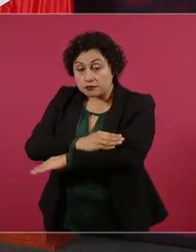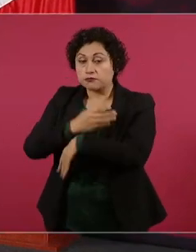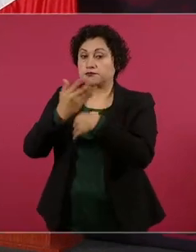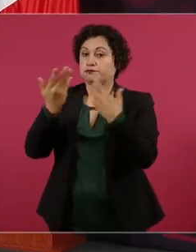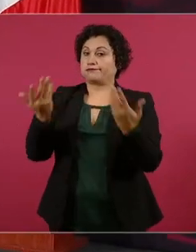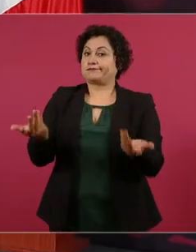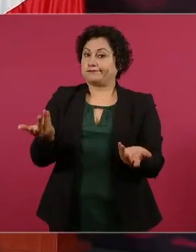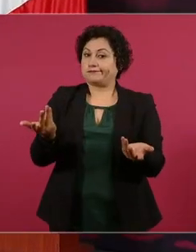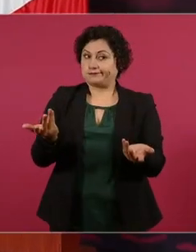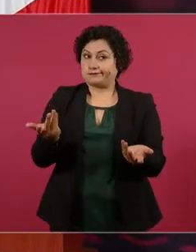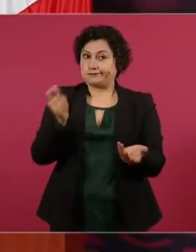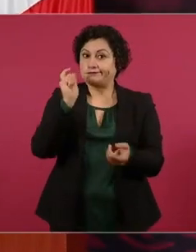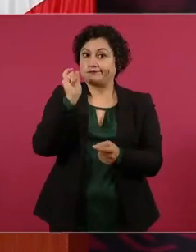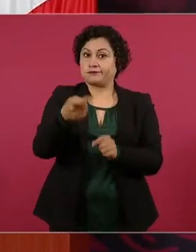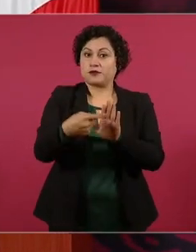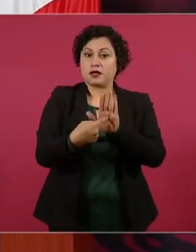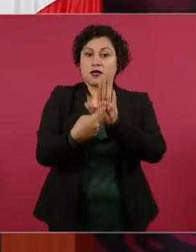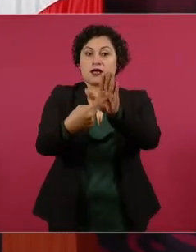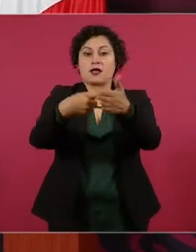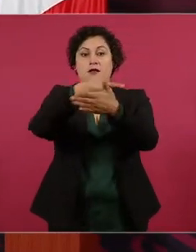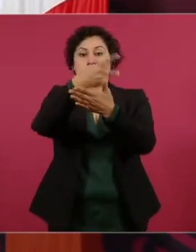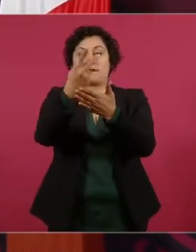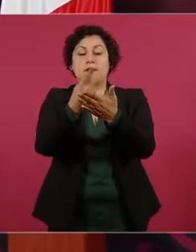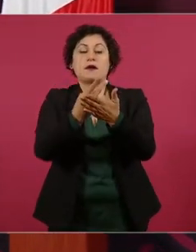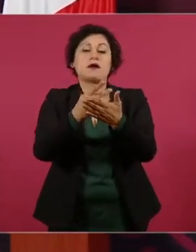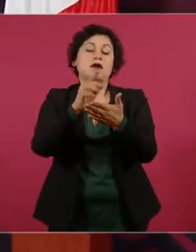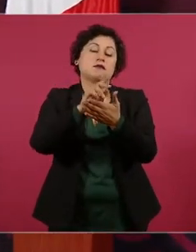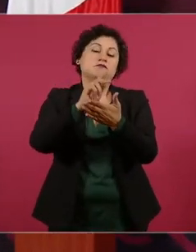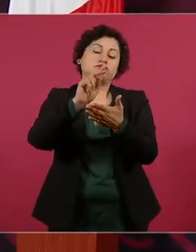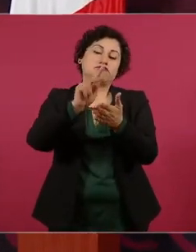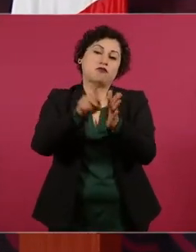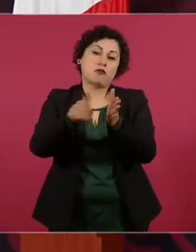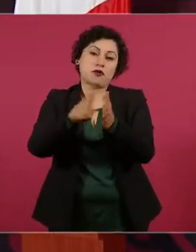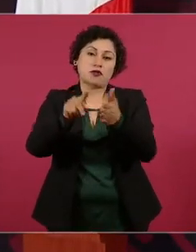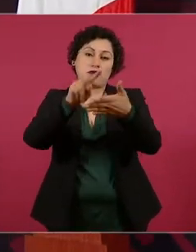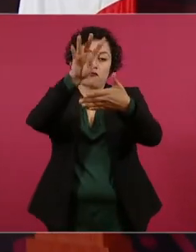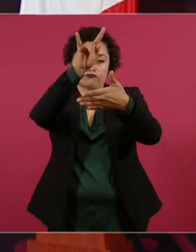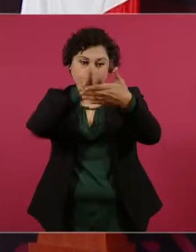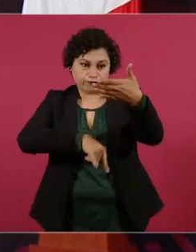jornada, que nos dio mucho gusto leer, ya estaba de nuevo el enviado